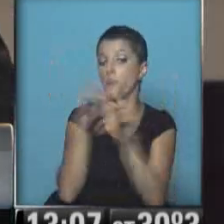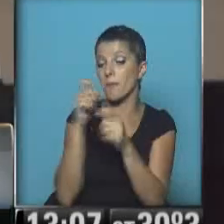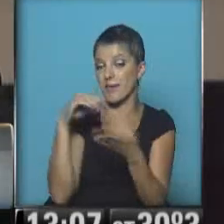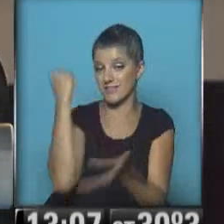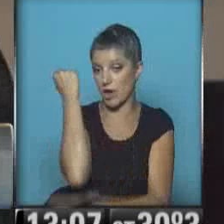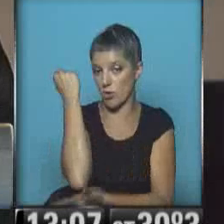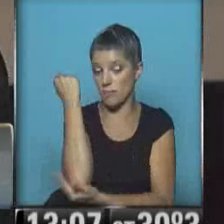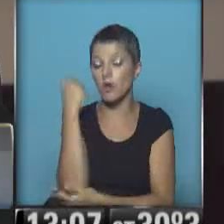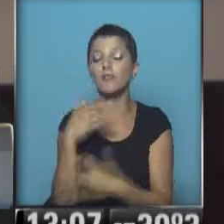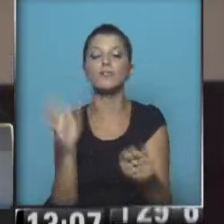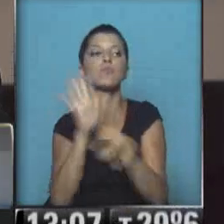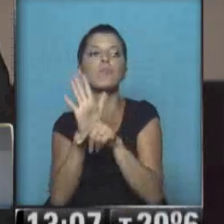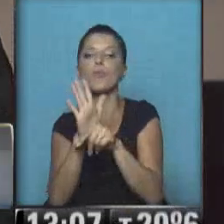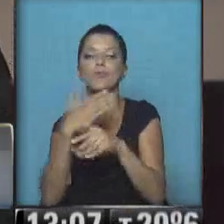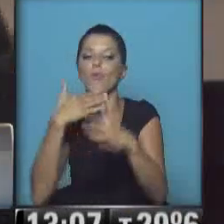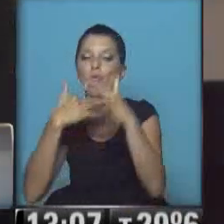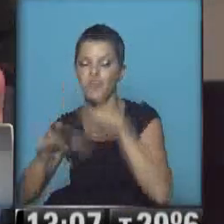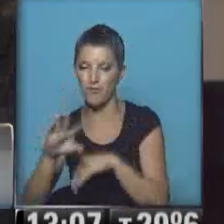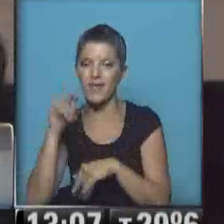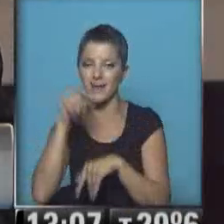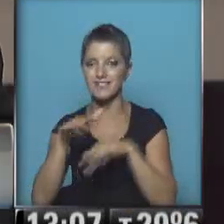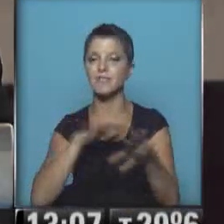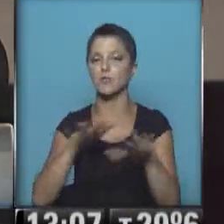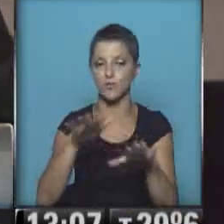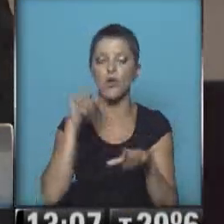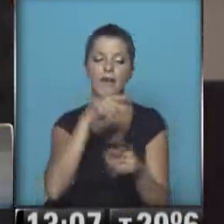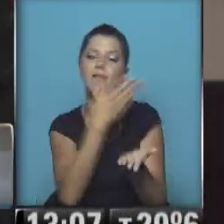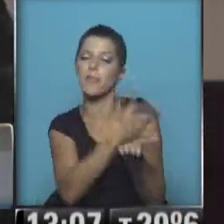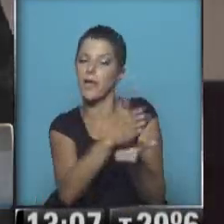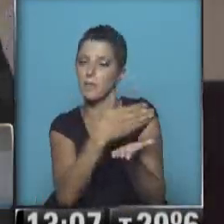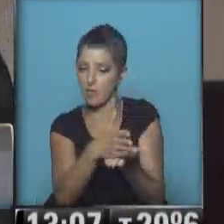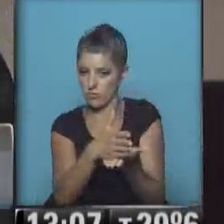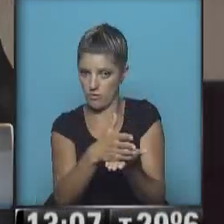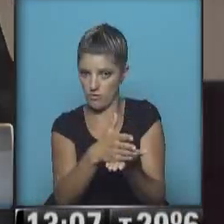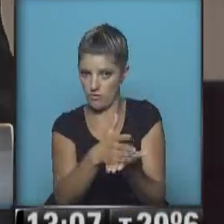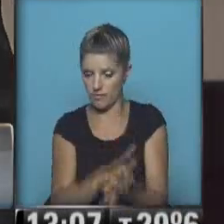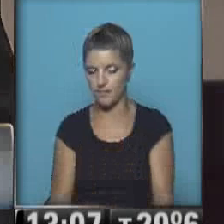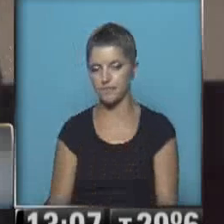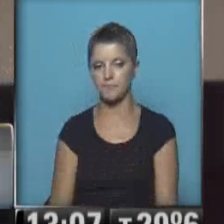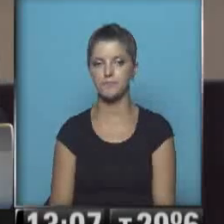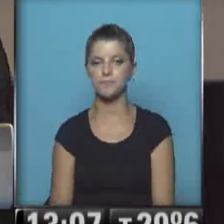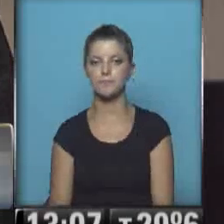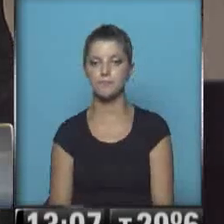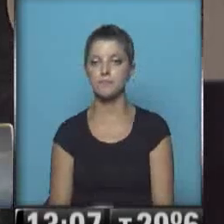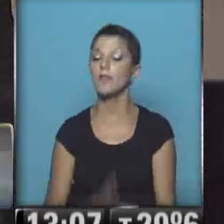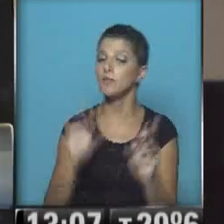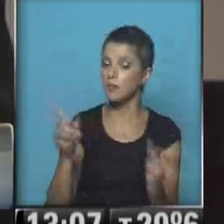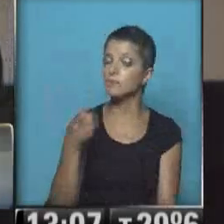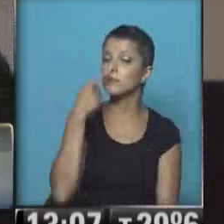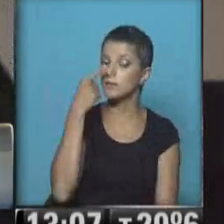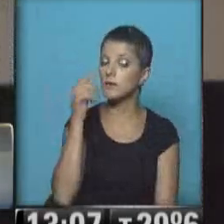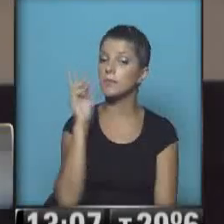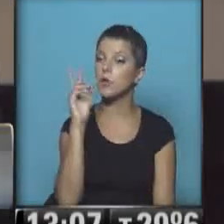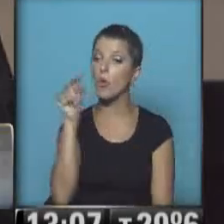Con lo cual terminan justificando ese desprecio o esa marginación. Es curioso ver cómo